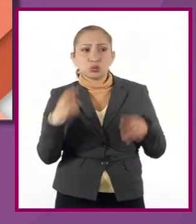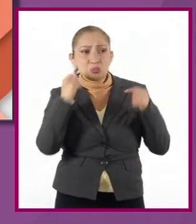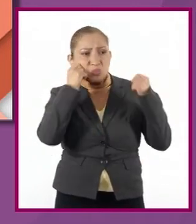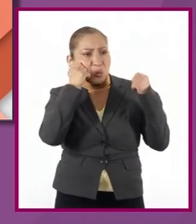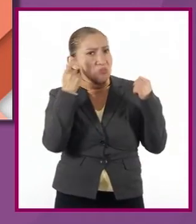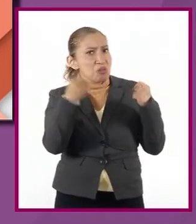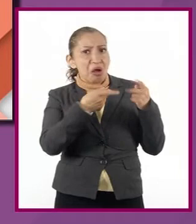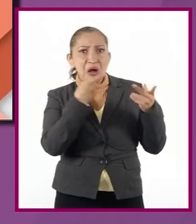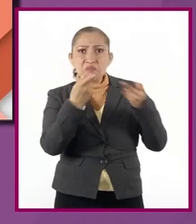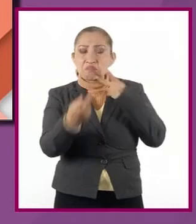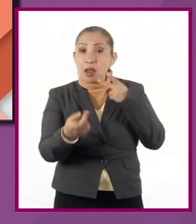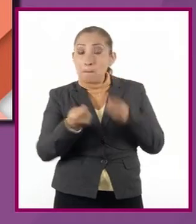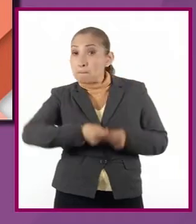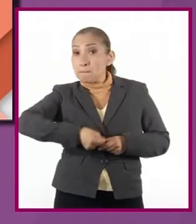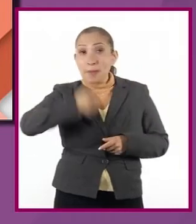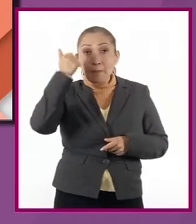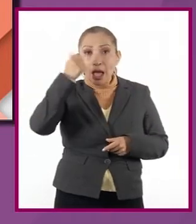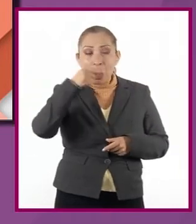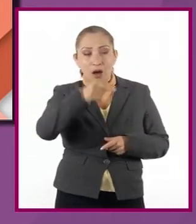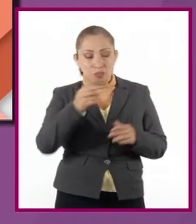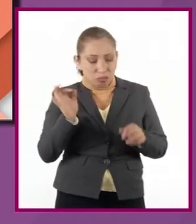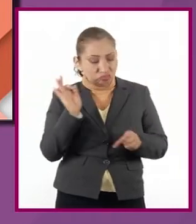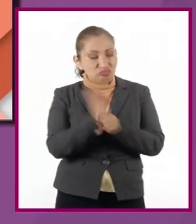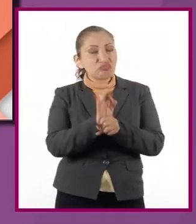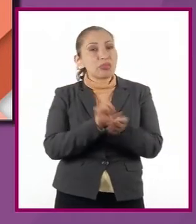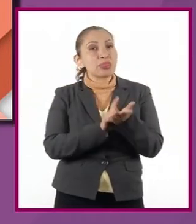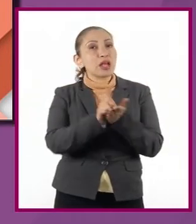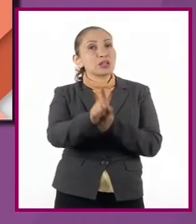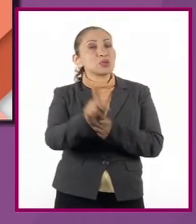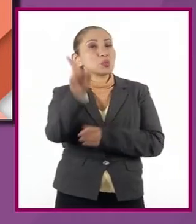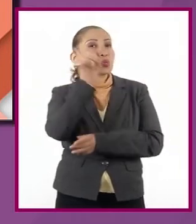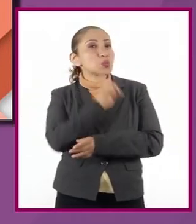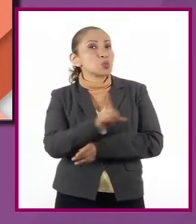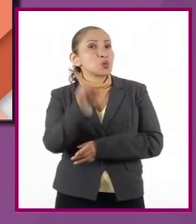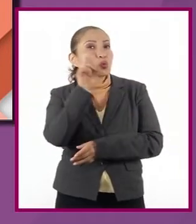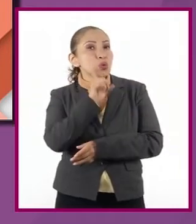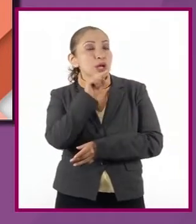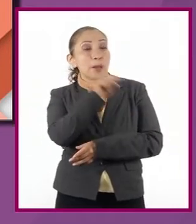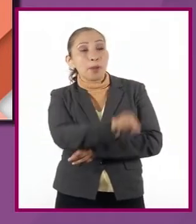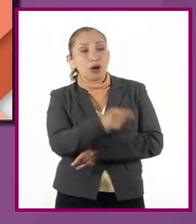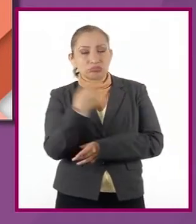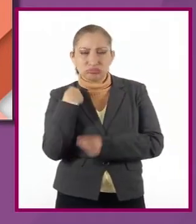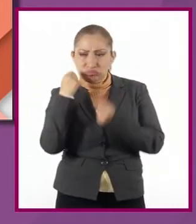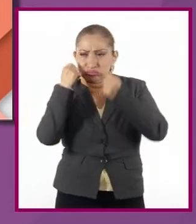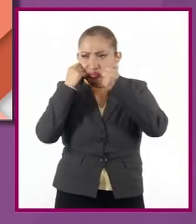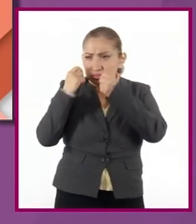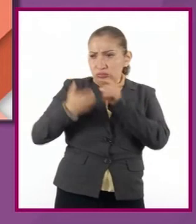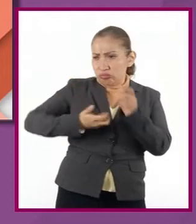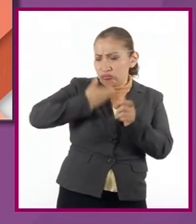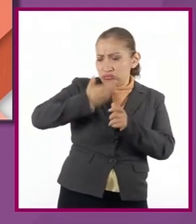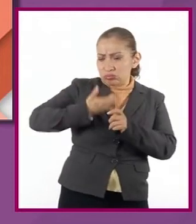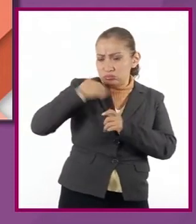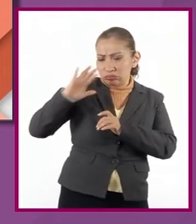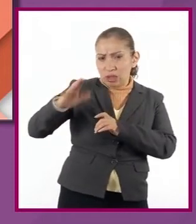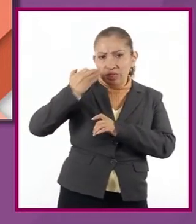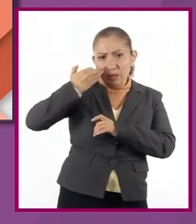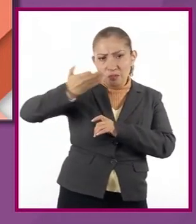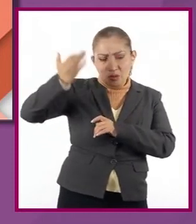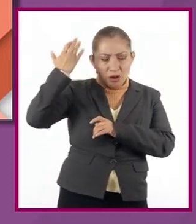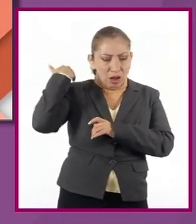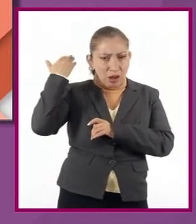atrevidas. Fue pionera de la reivindicación de los derechos de las mujeres, pues desafió las costumbres de su